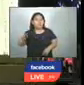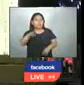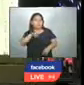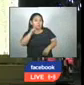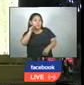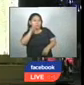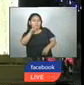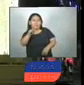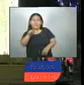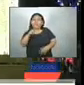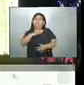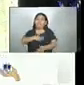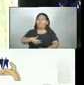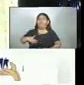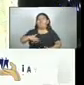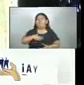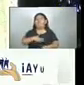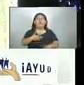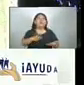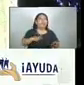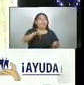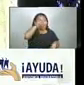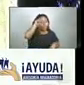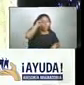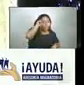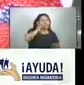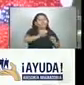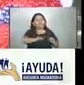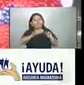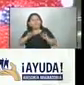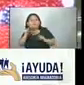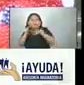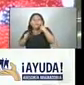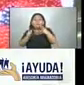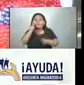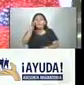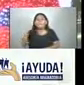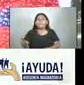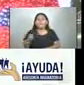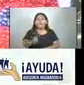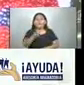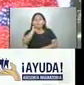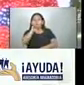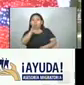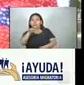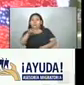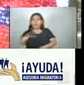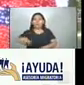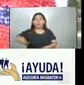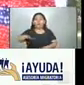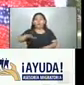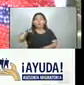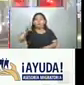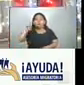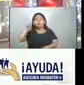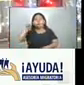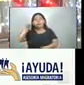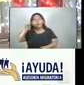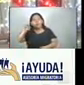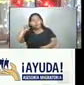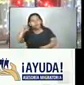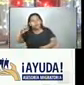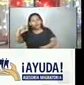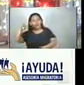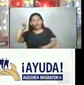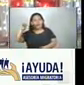que les permiten recrearse y romper con la rutina diaria. Aseguran muchos visitantes que llegaron hasta el Parque Daniel Hernández en